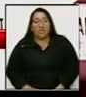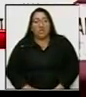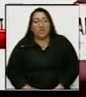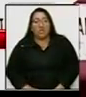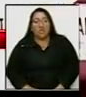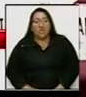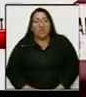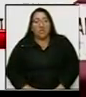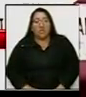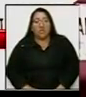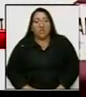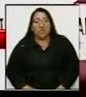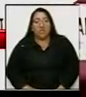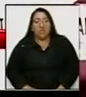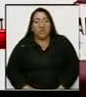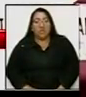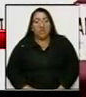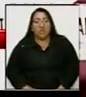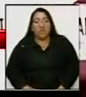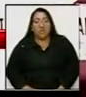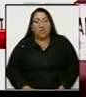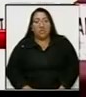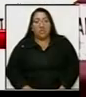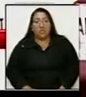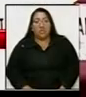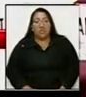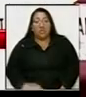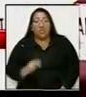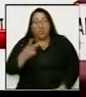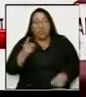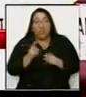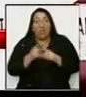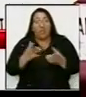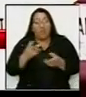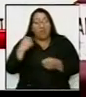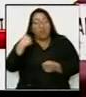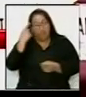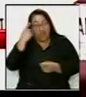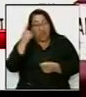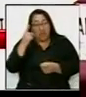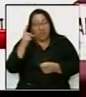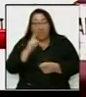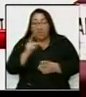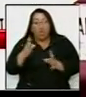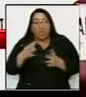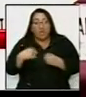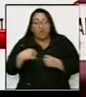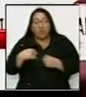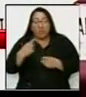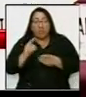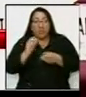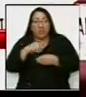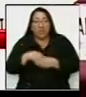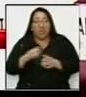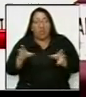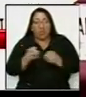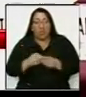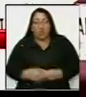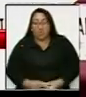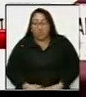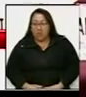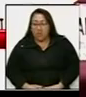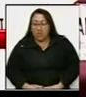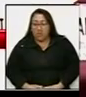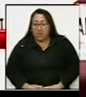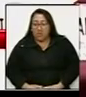Poder Ejecutivo. En segundo lugar, también se consideraba inhábiles para integrar la Junta a